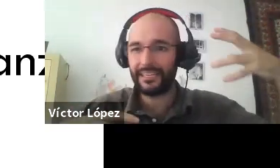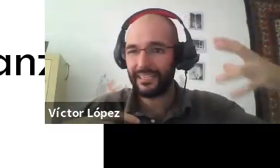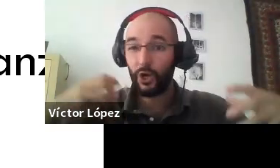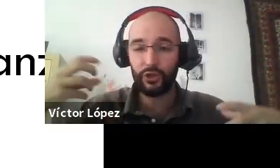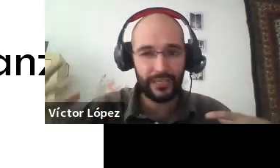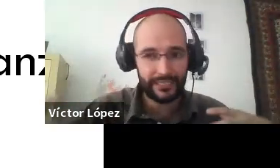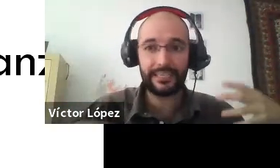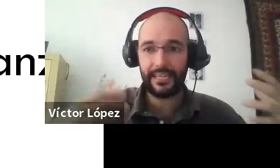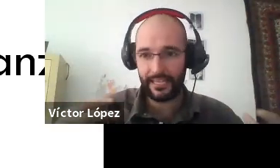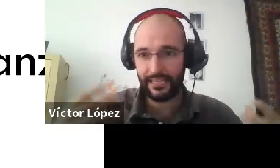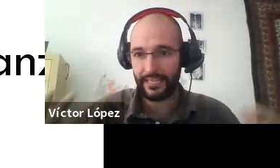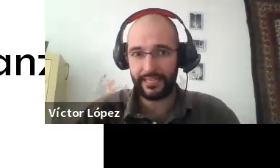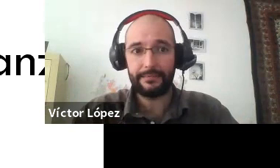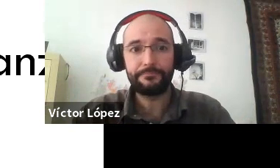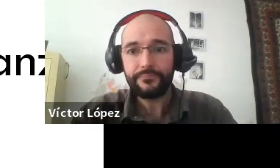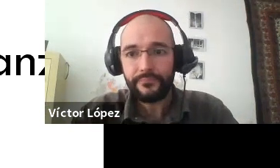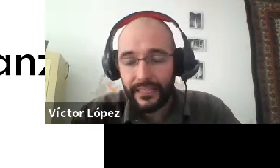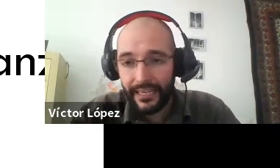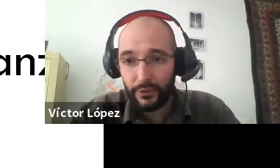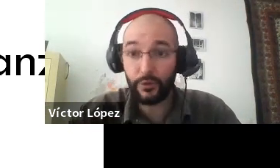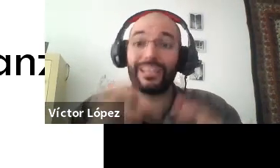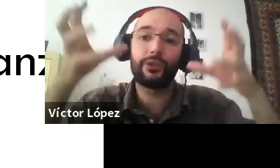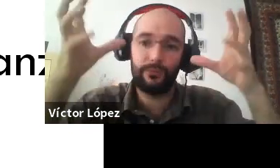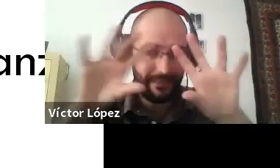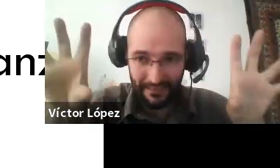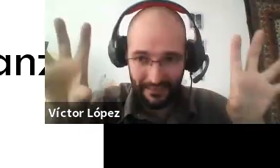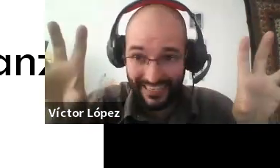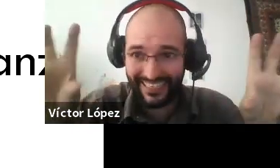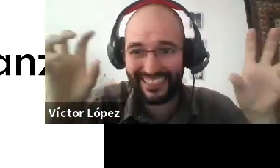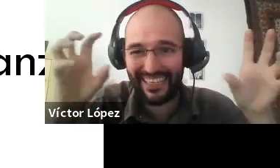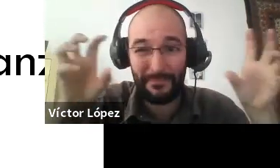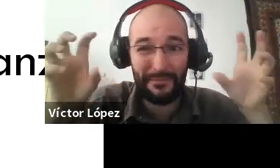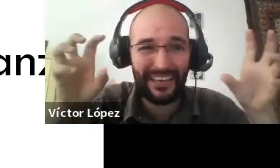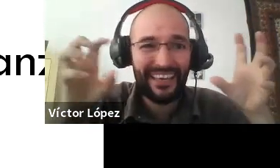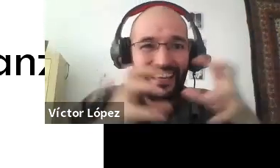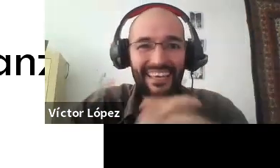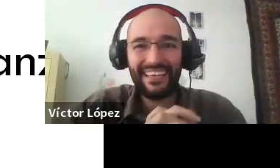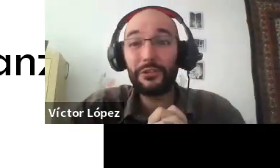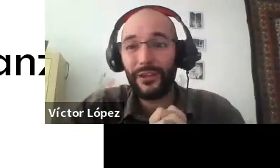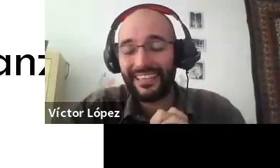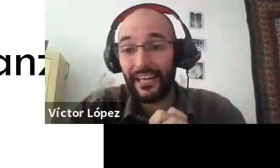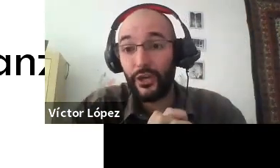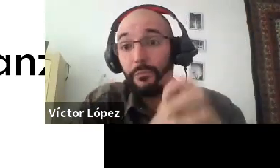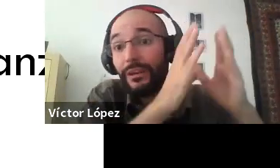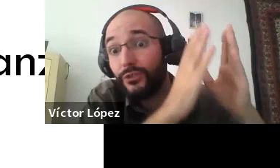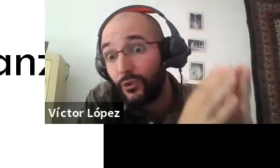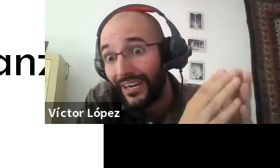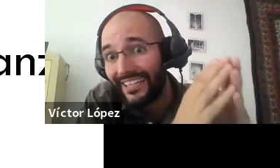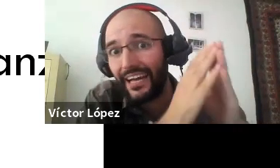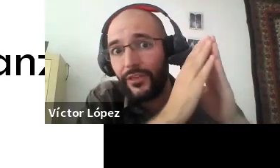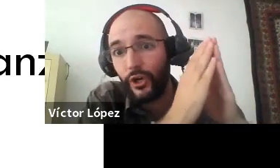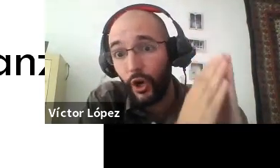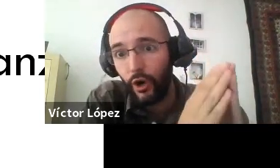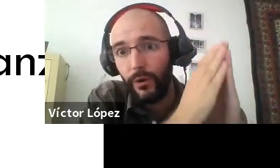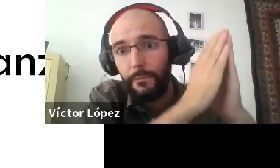revisan, las contrastan, etcétera, etcétera. Digamos, por lo tanto, para terminar esta breve historia de la indagación, podríamos situar